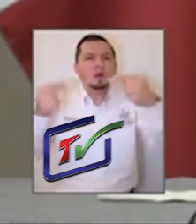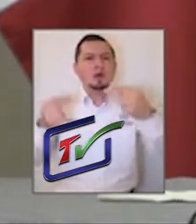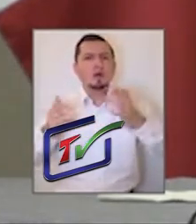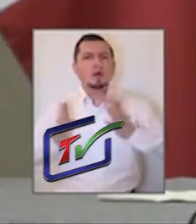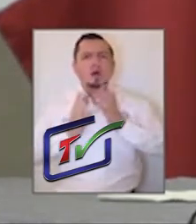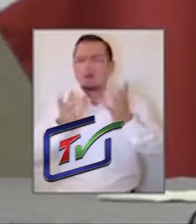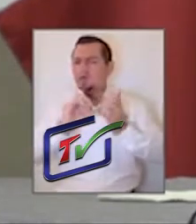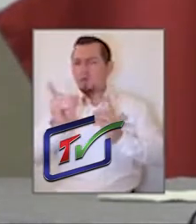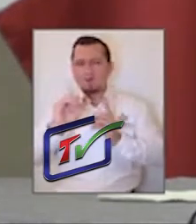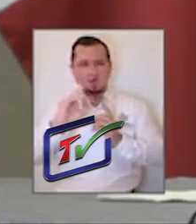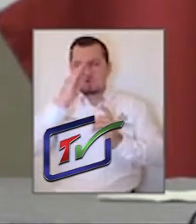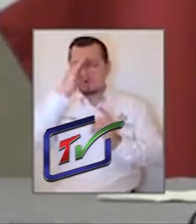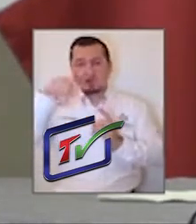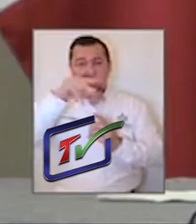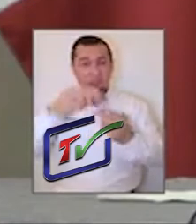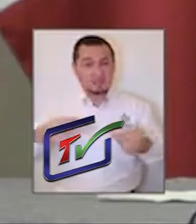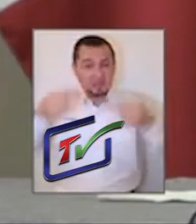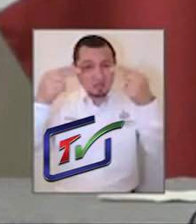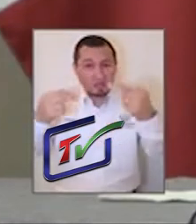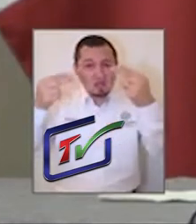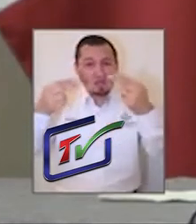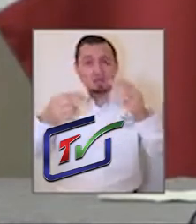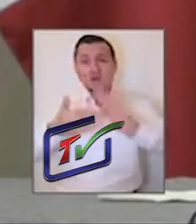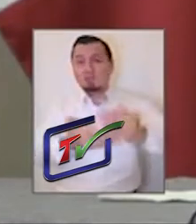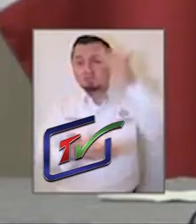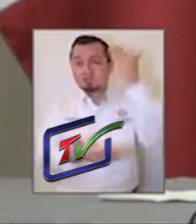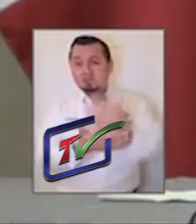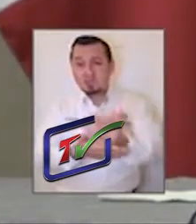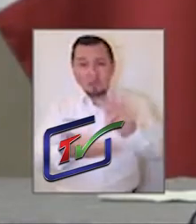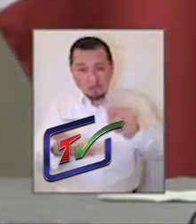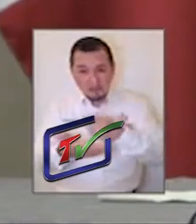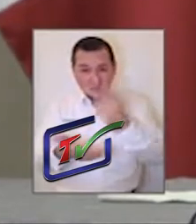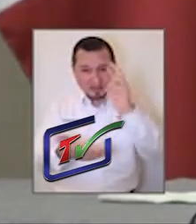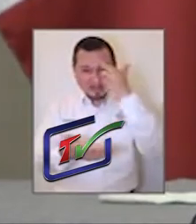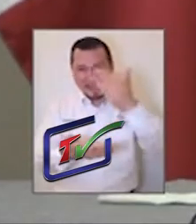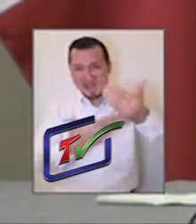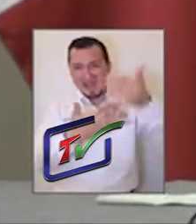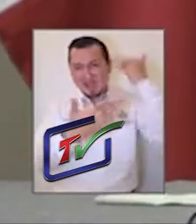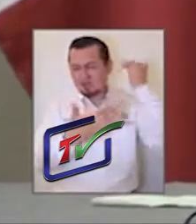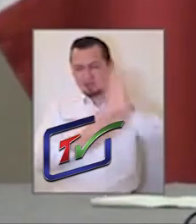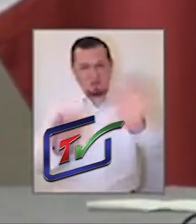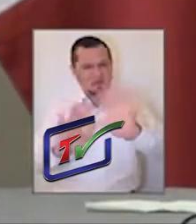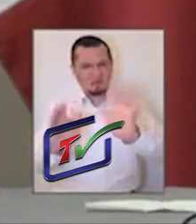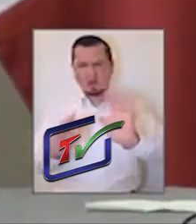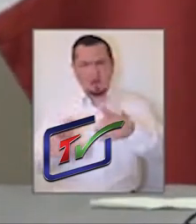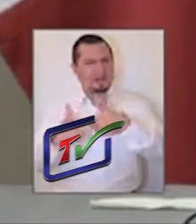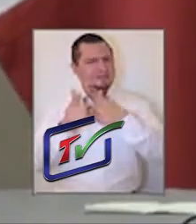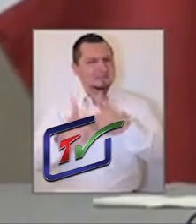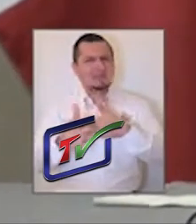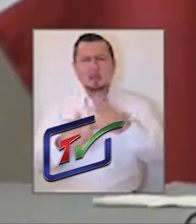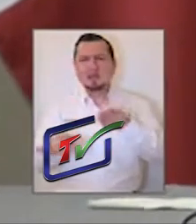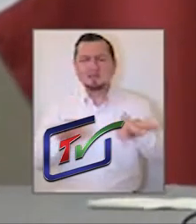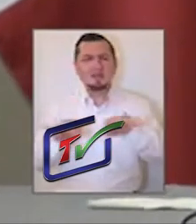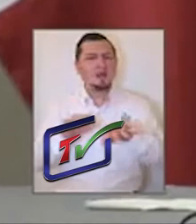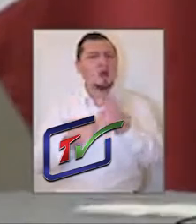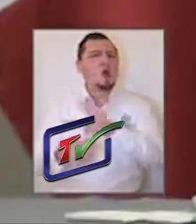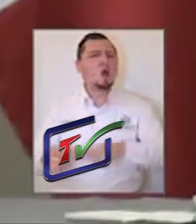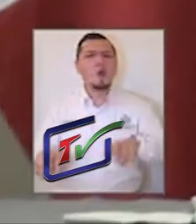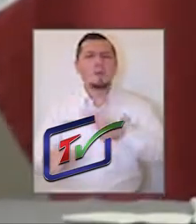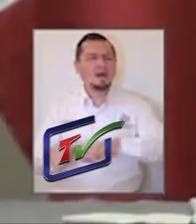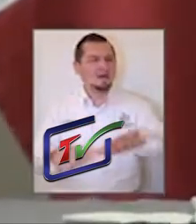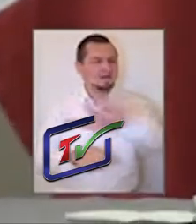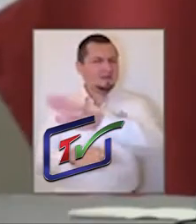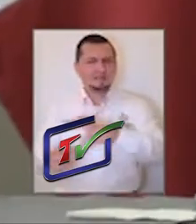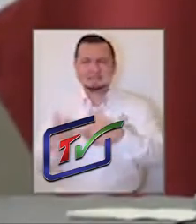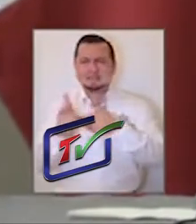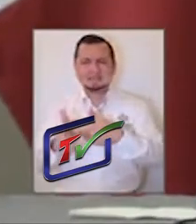posible las actividades económicas. No vamos a parar de trabajar. Quiero ser enfático en el mensaje al pueblo de Jalisco.